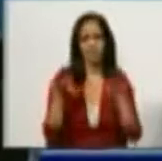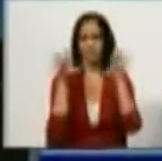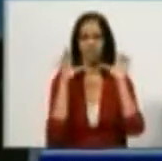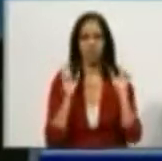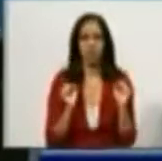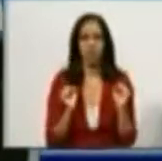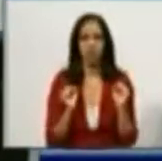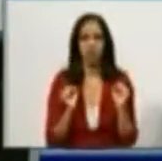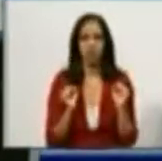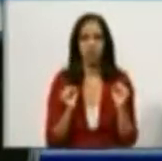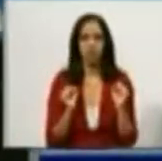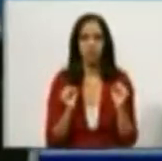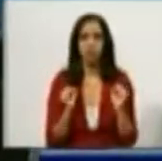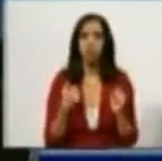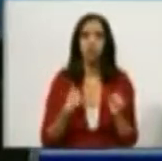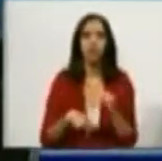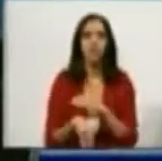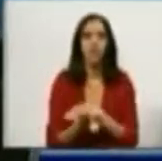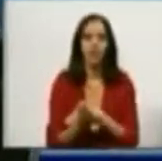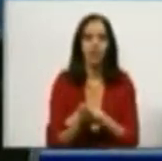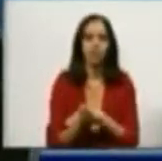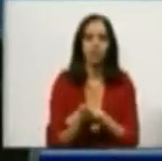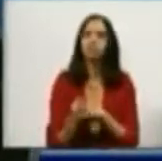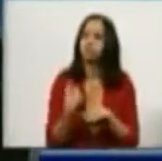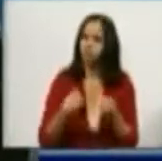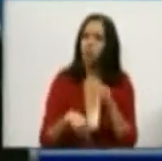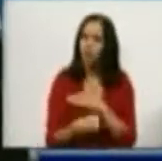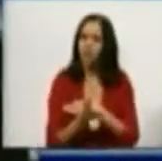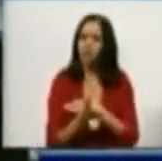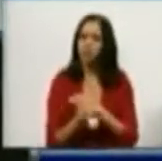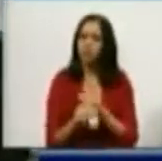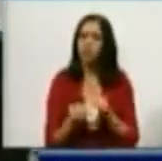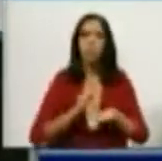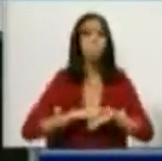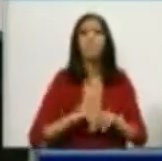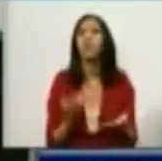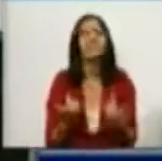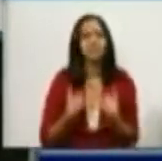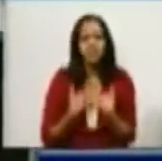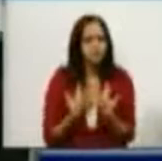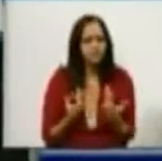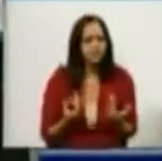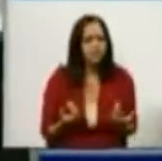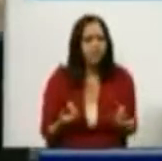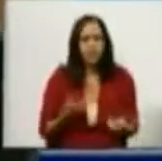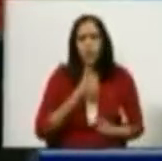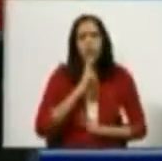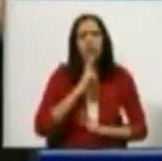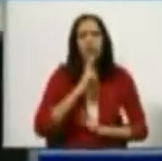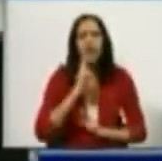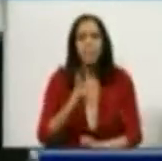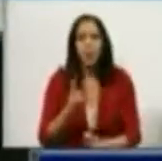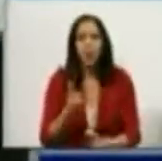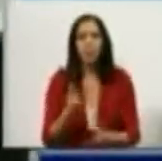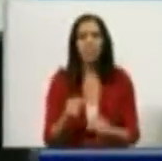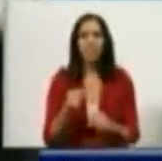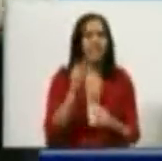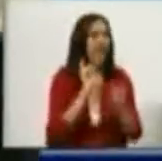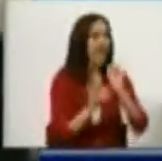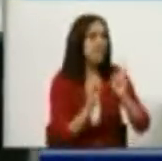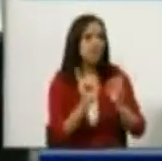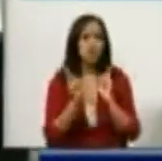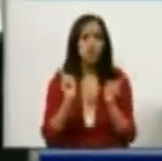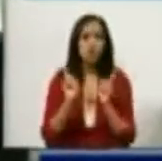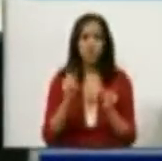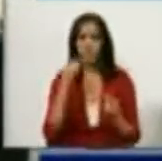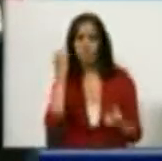lo voy a ir porque es que yo no le respondo a unos que por